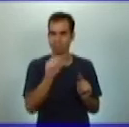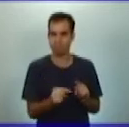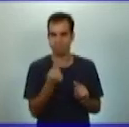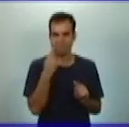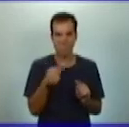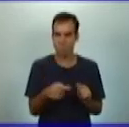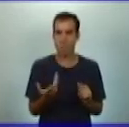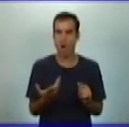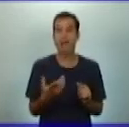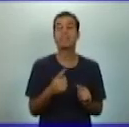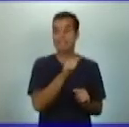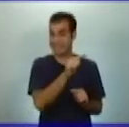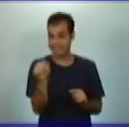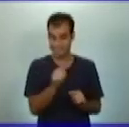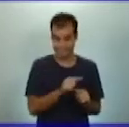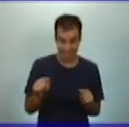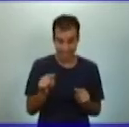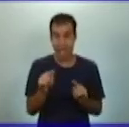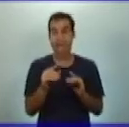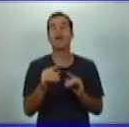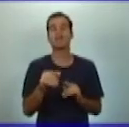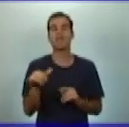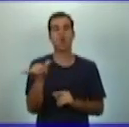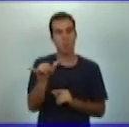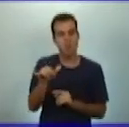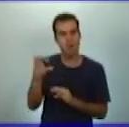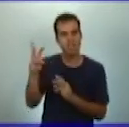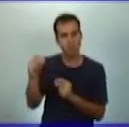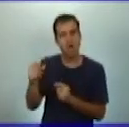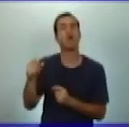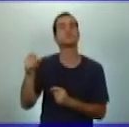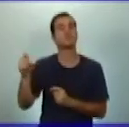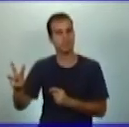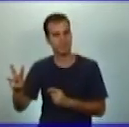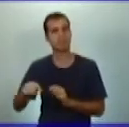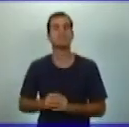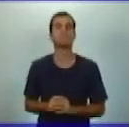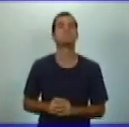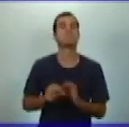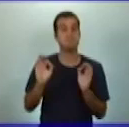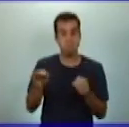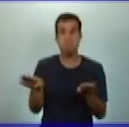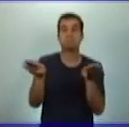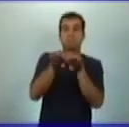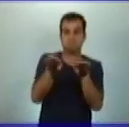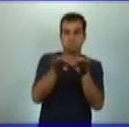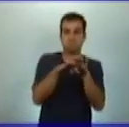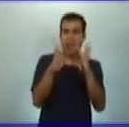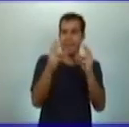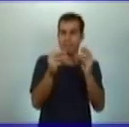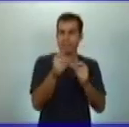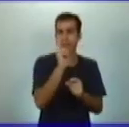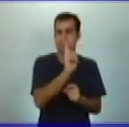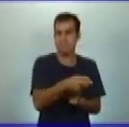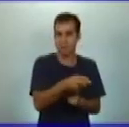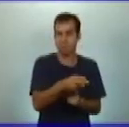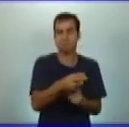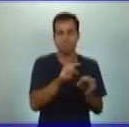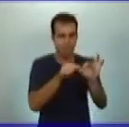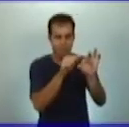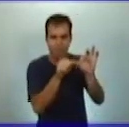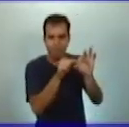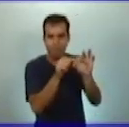es Z igual 13, porque también coincide con la cantidad de protones que hay en el núcleo del